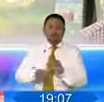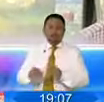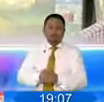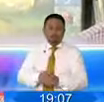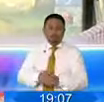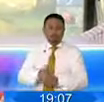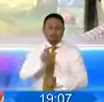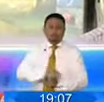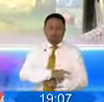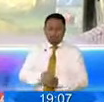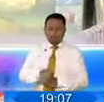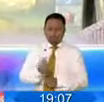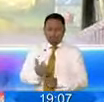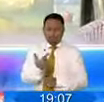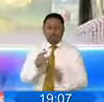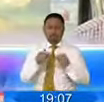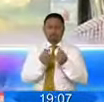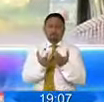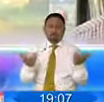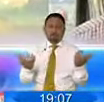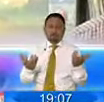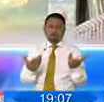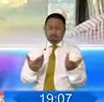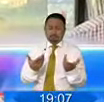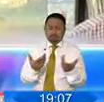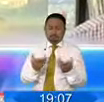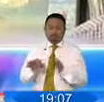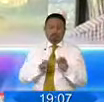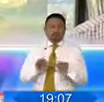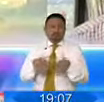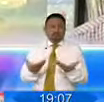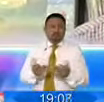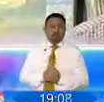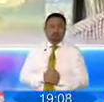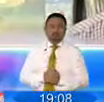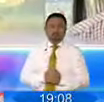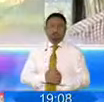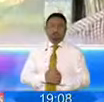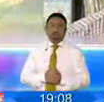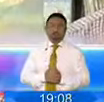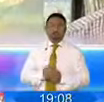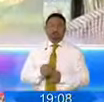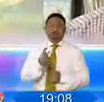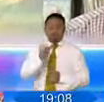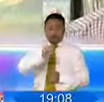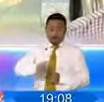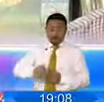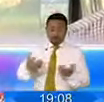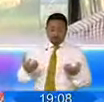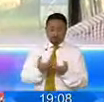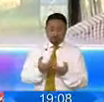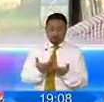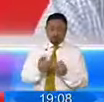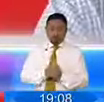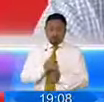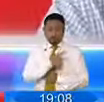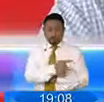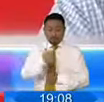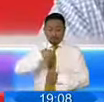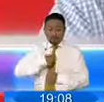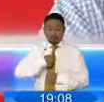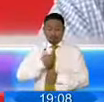País cuando están partidos ustedes? Bueno, lo que le quiero decir es que en este momento la militancia ha tomado partido, ¿no? O está con ellos o está con nosotros. Hay